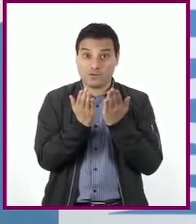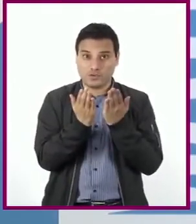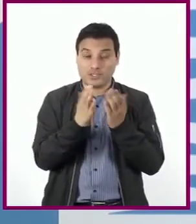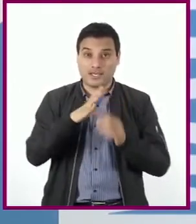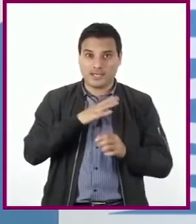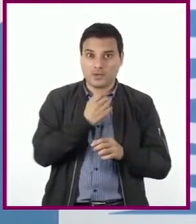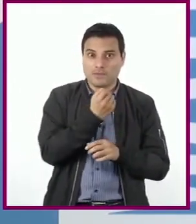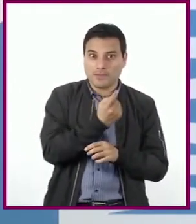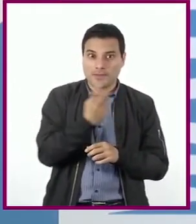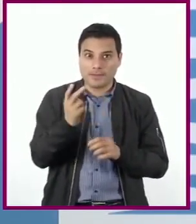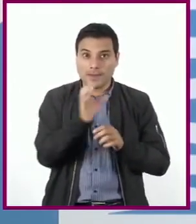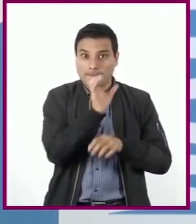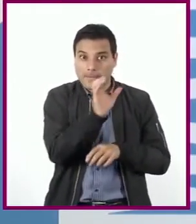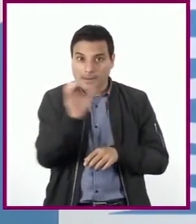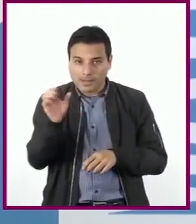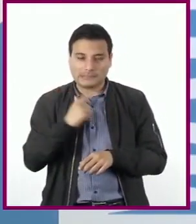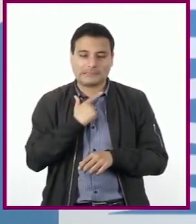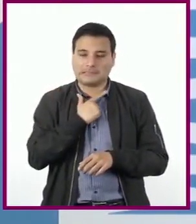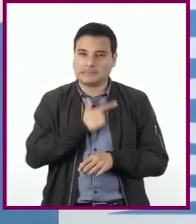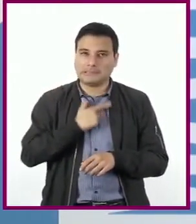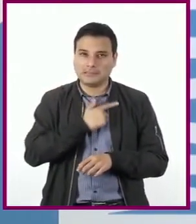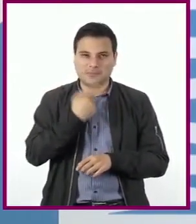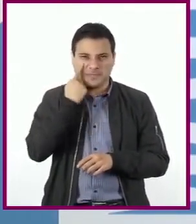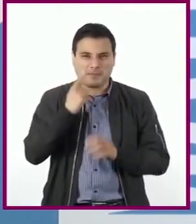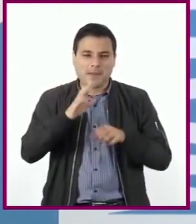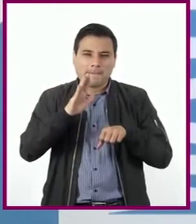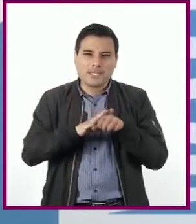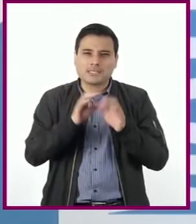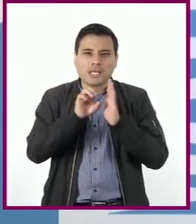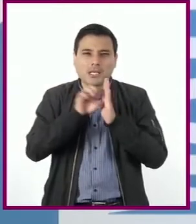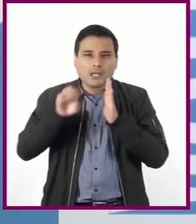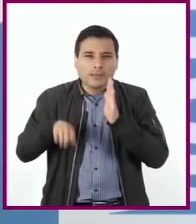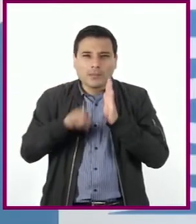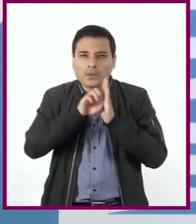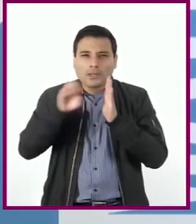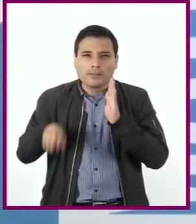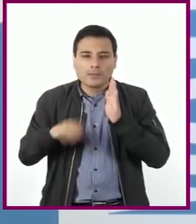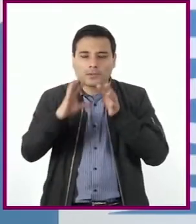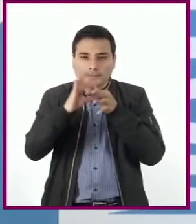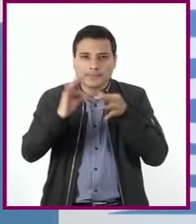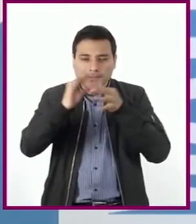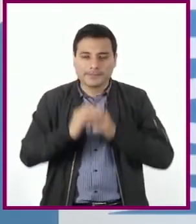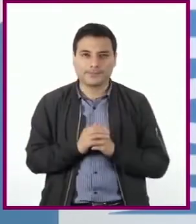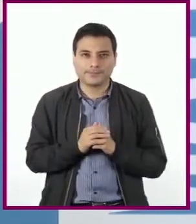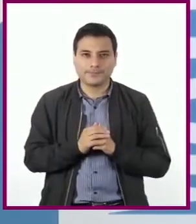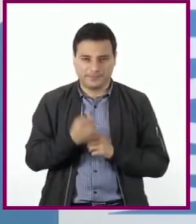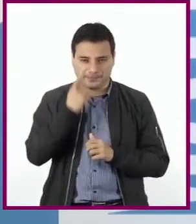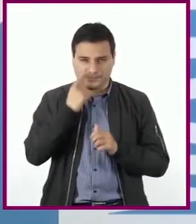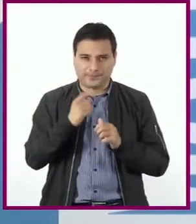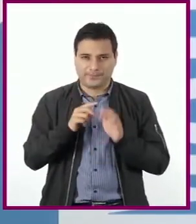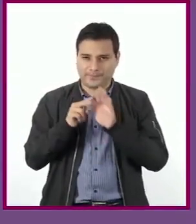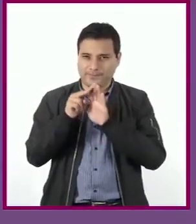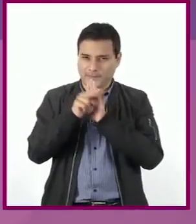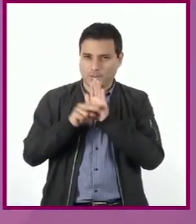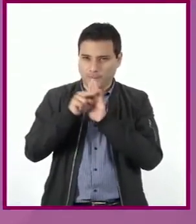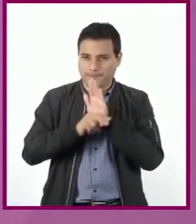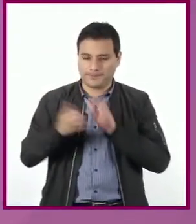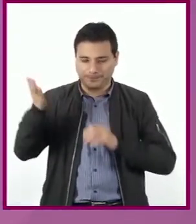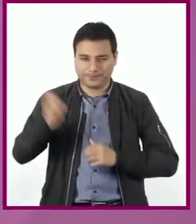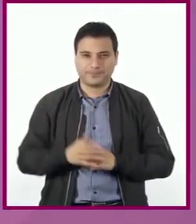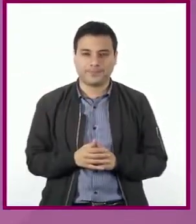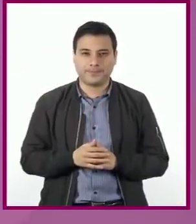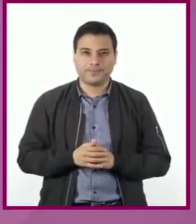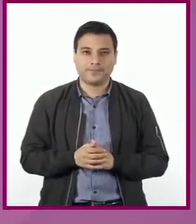a descubrir más representaciones y significados de las fracciones. Veamos el siguiente clip.